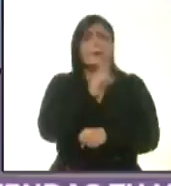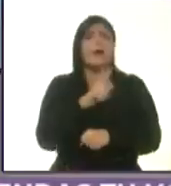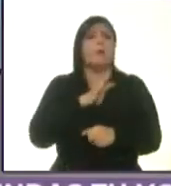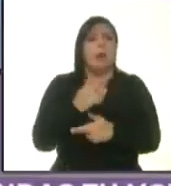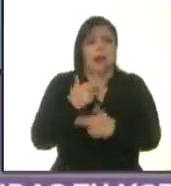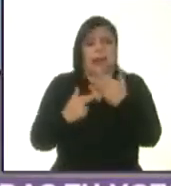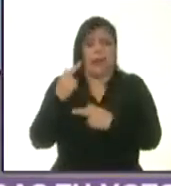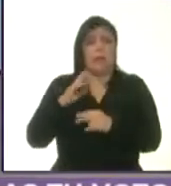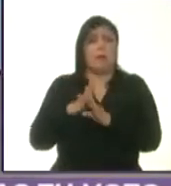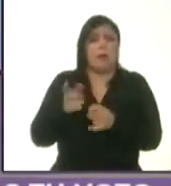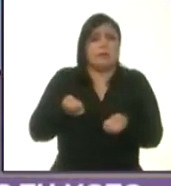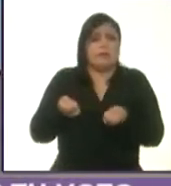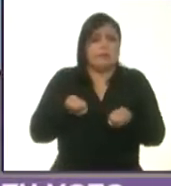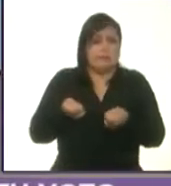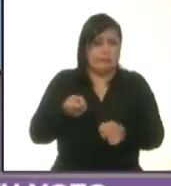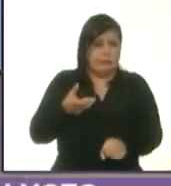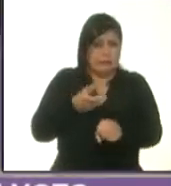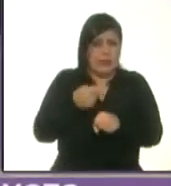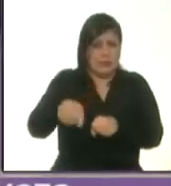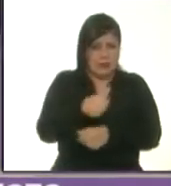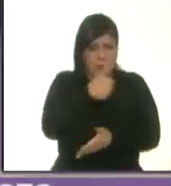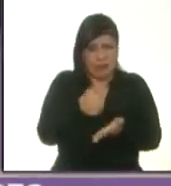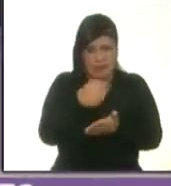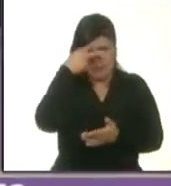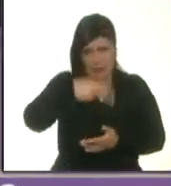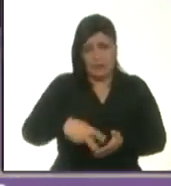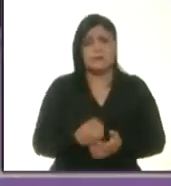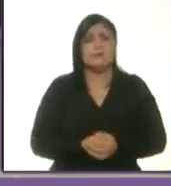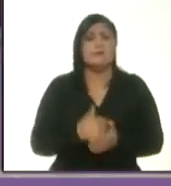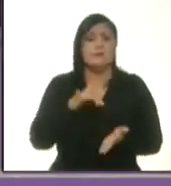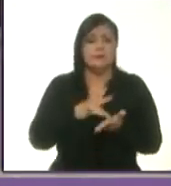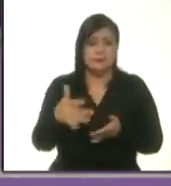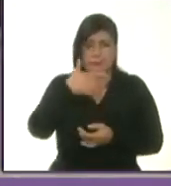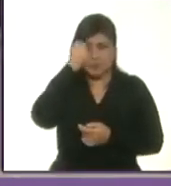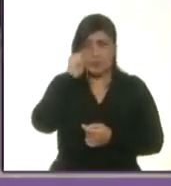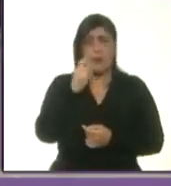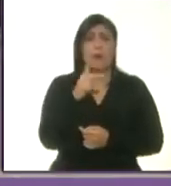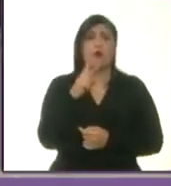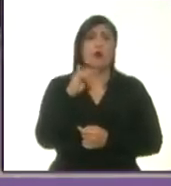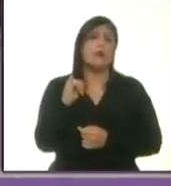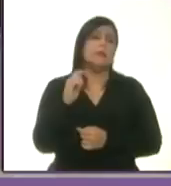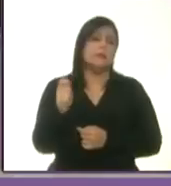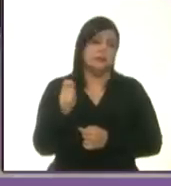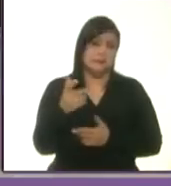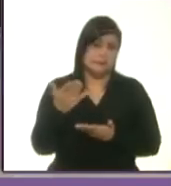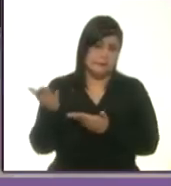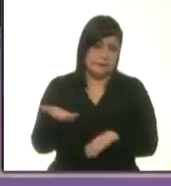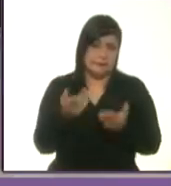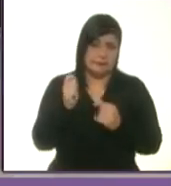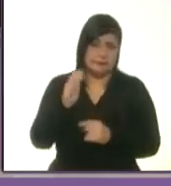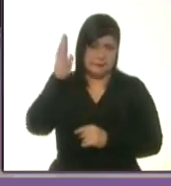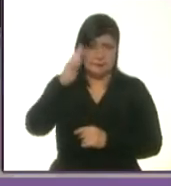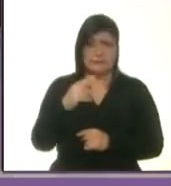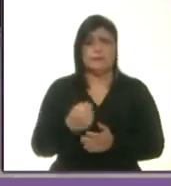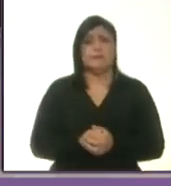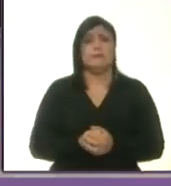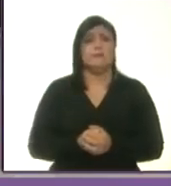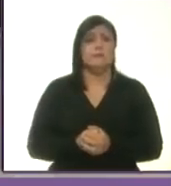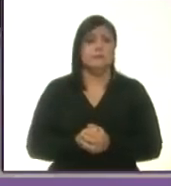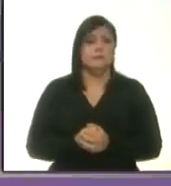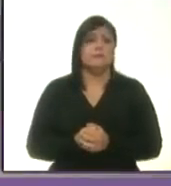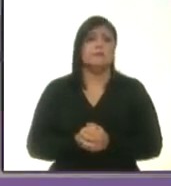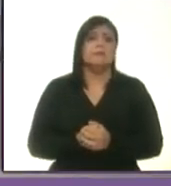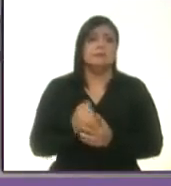la gobernabilidad a la ciudad gracias candidata purificación carpinteyro pidió el uso de la voz pero que sí